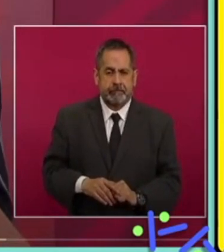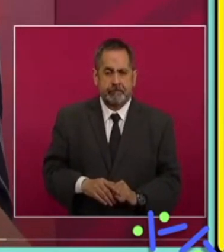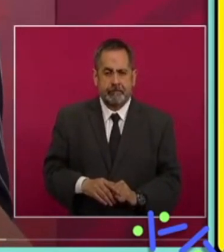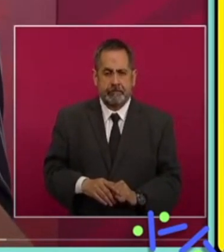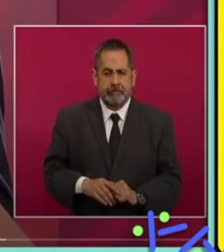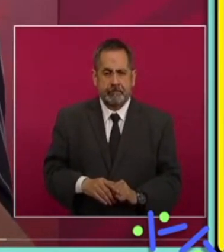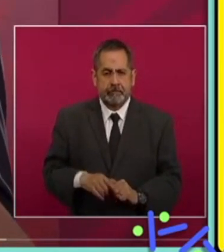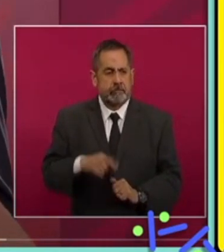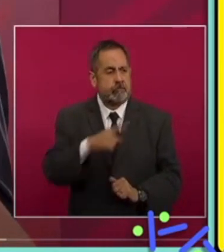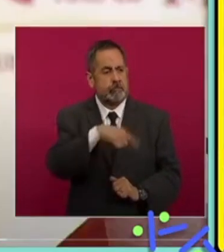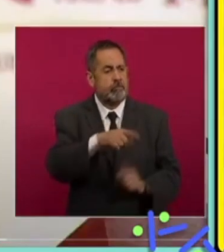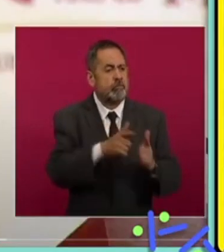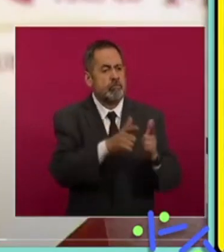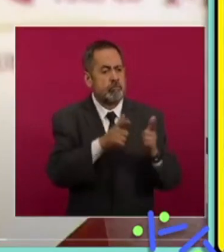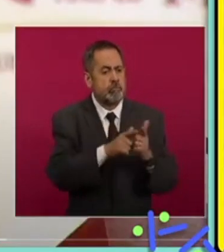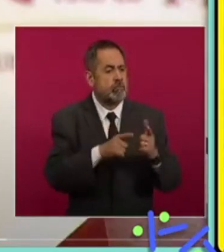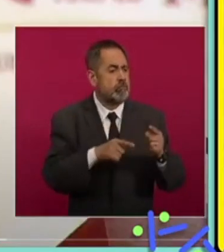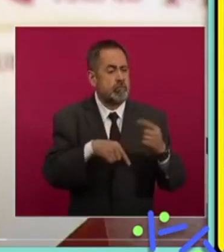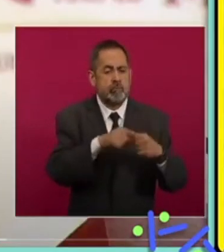participara un grupo,